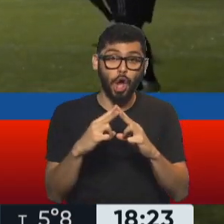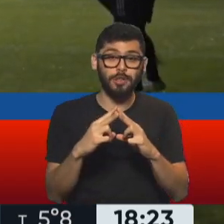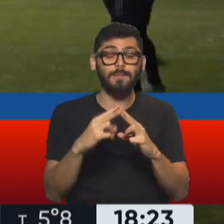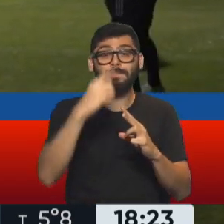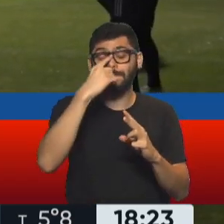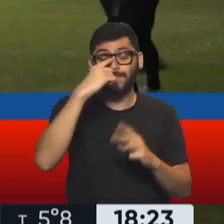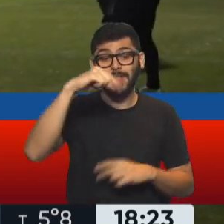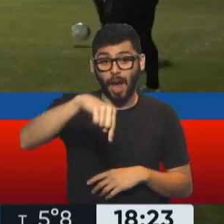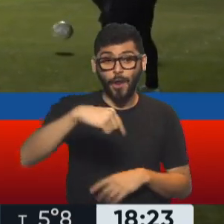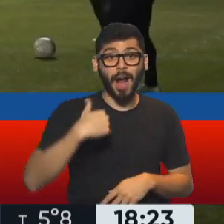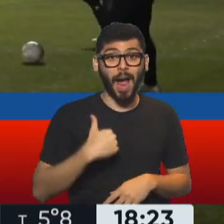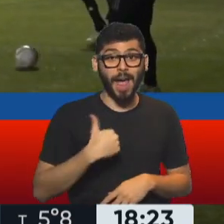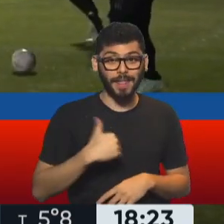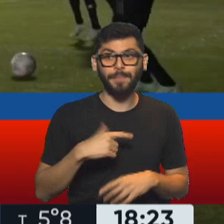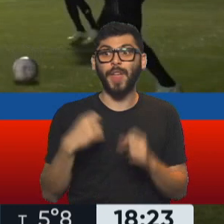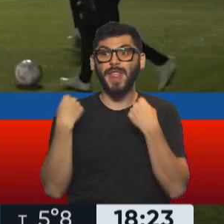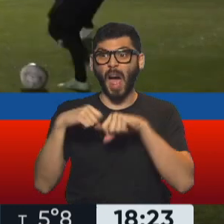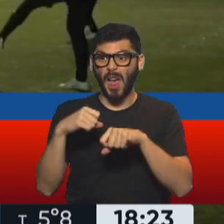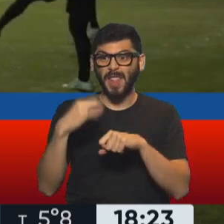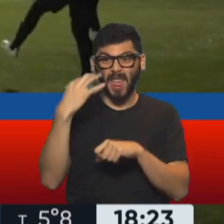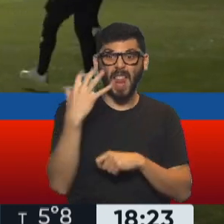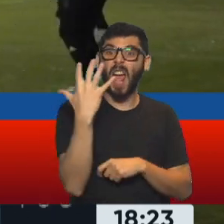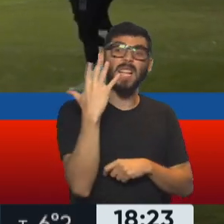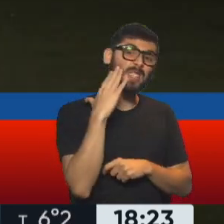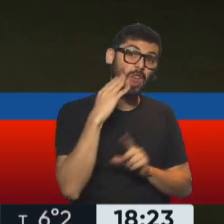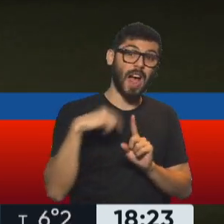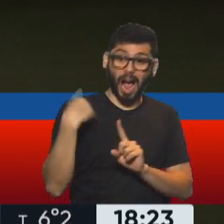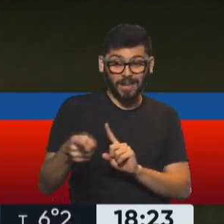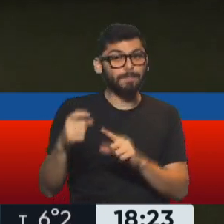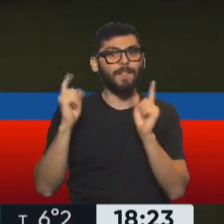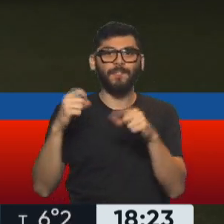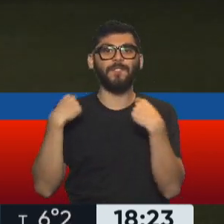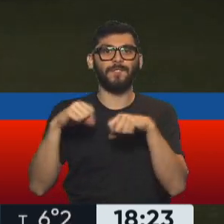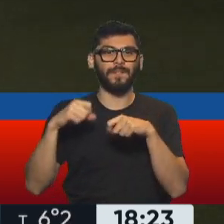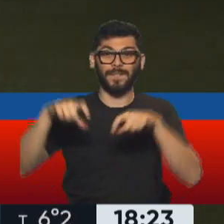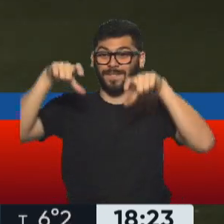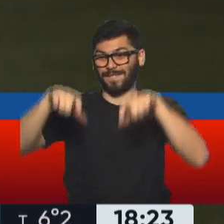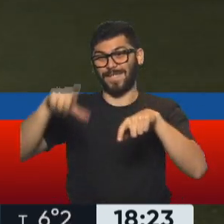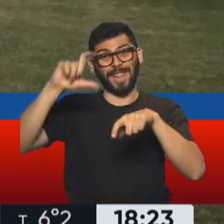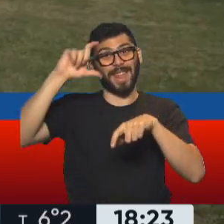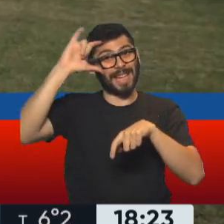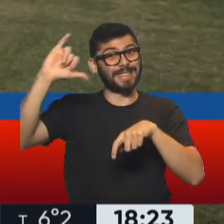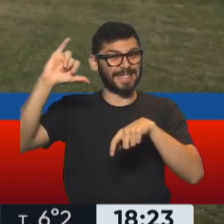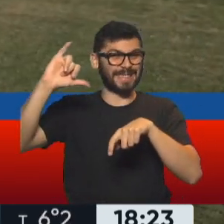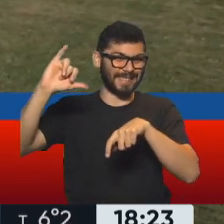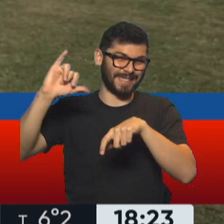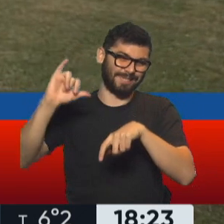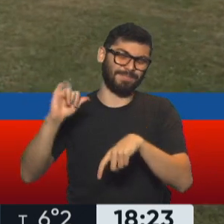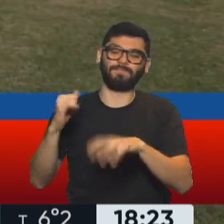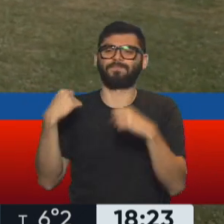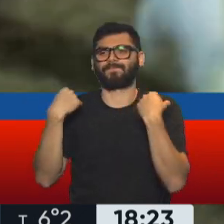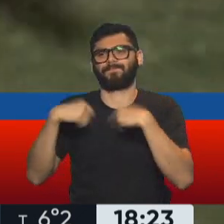ahora la Argentina, que está entrenándose desde las 17, allí en el predio de Ezeiza, va